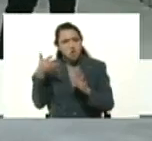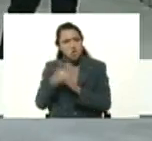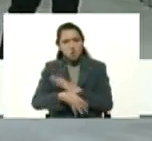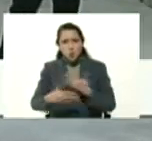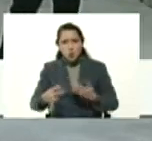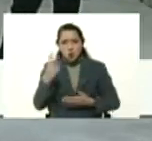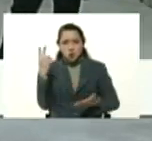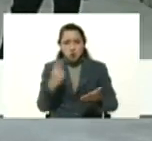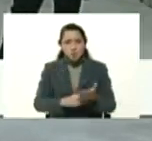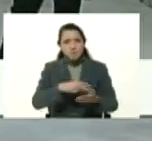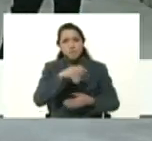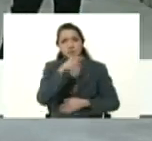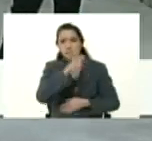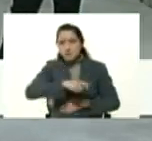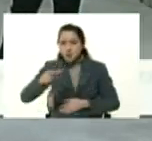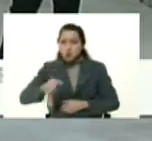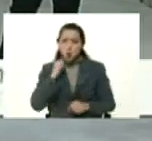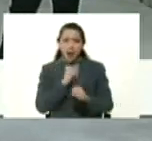aproximadamente 2.000 trabajadores.